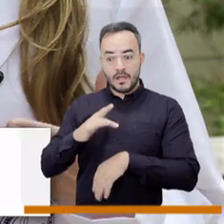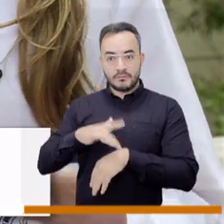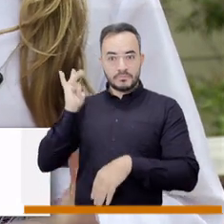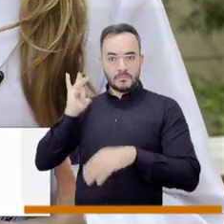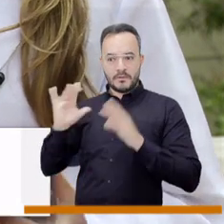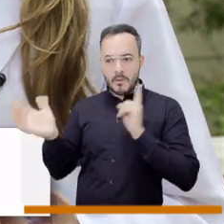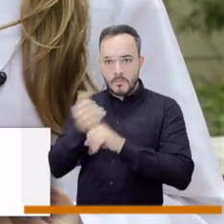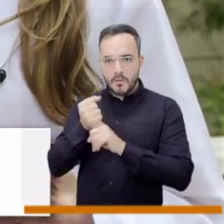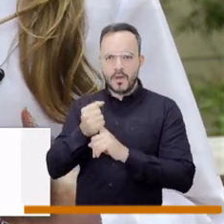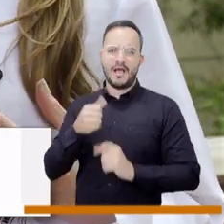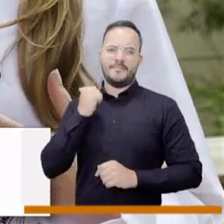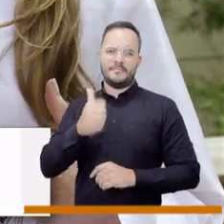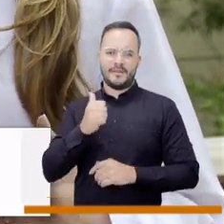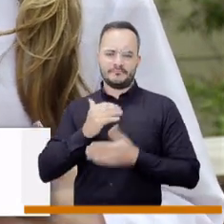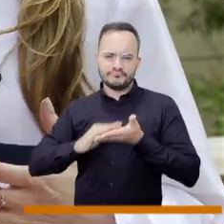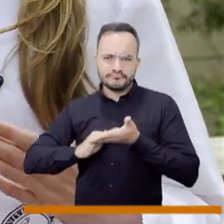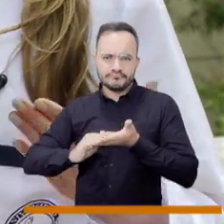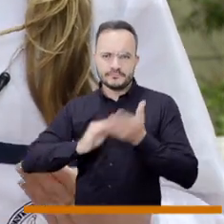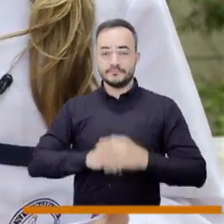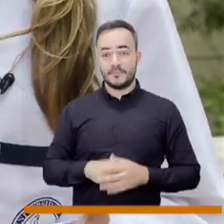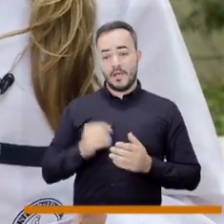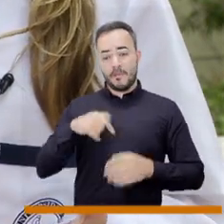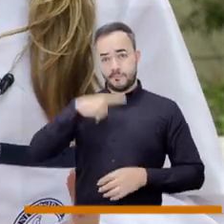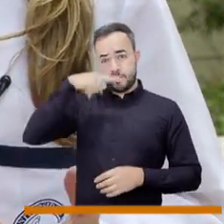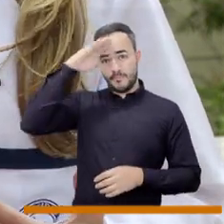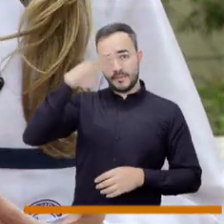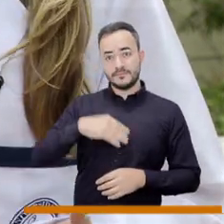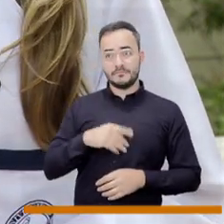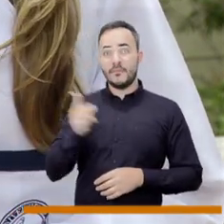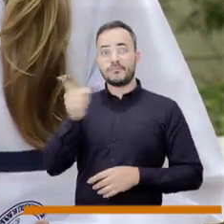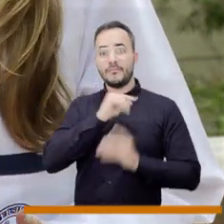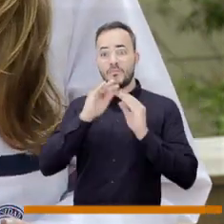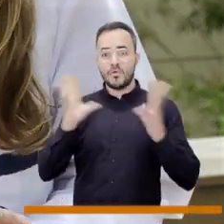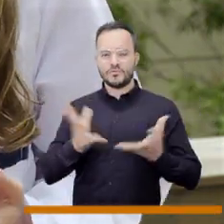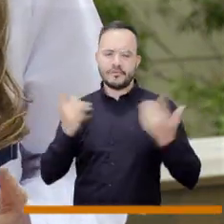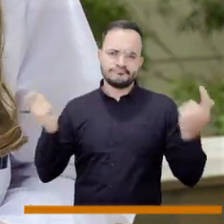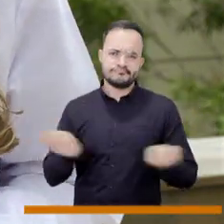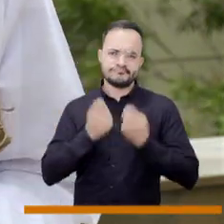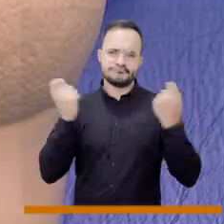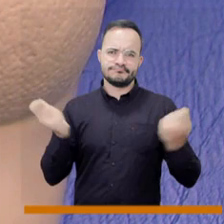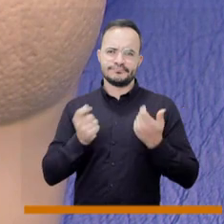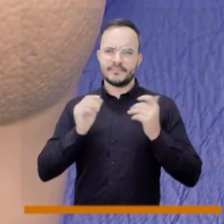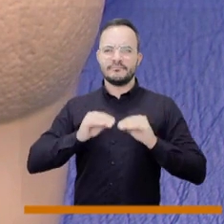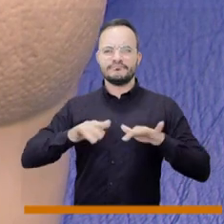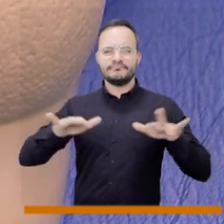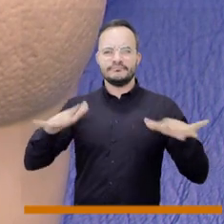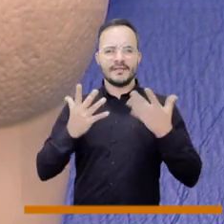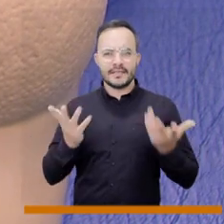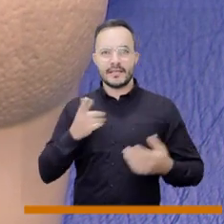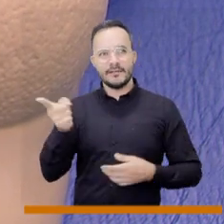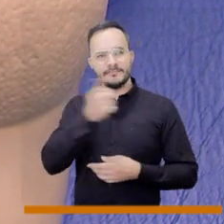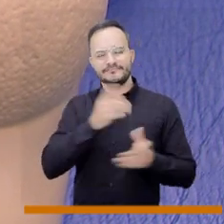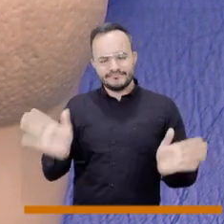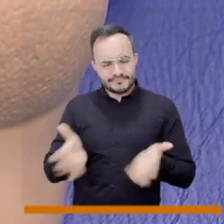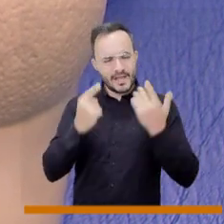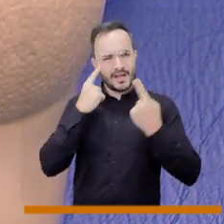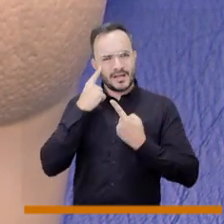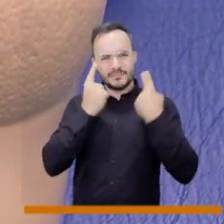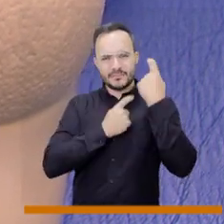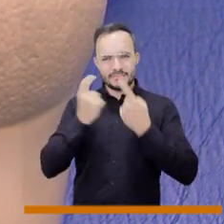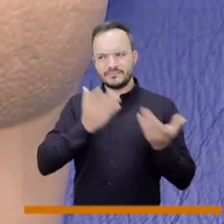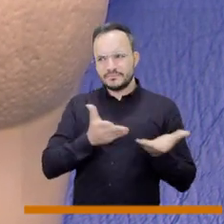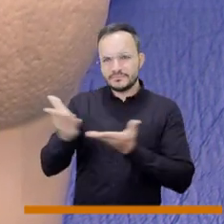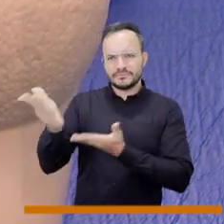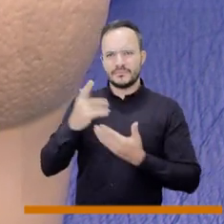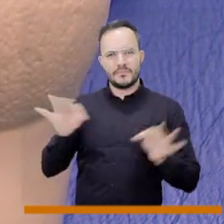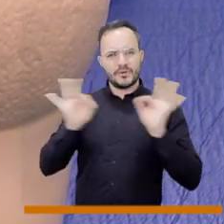hoy contamos en Medellín y a nivel mundial con campañas y con educación hacia las mujeres, invitándolas siempre a